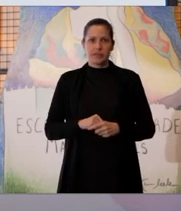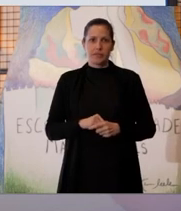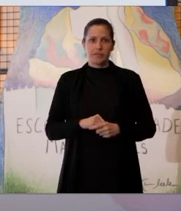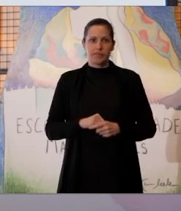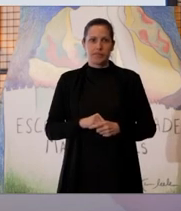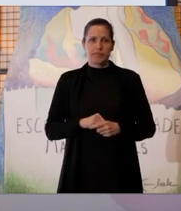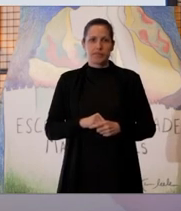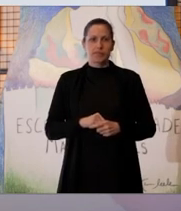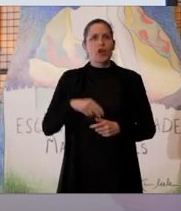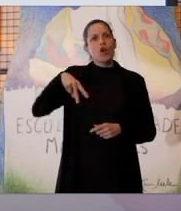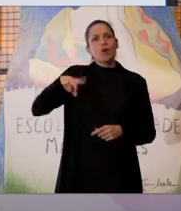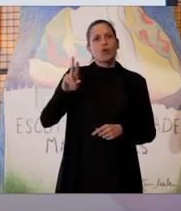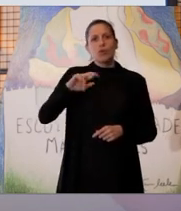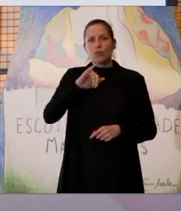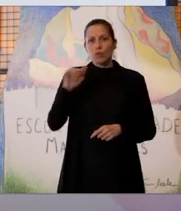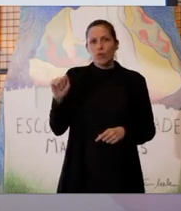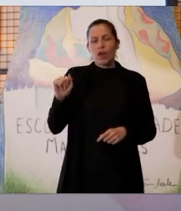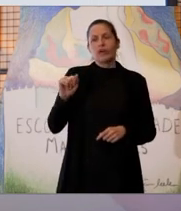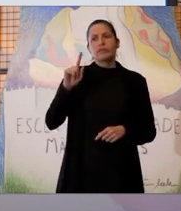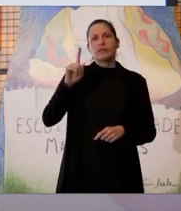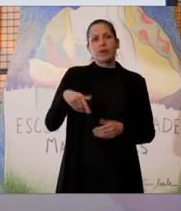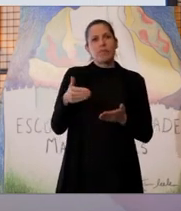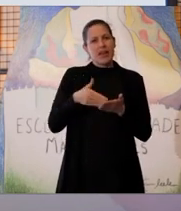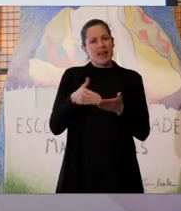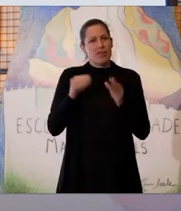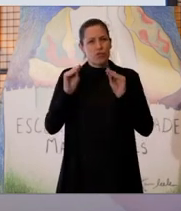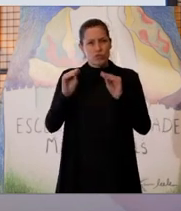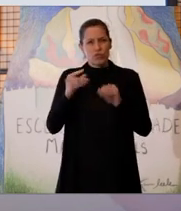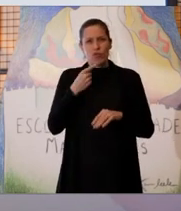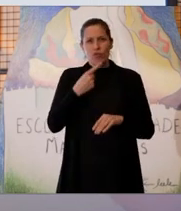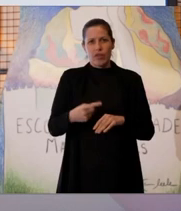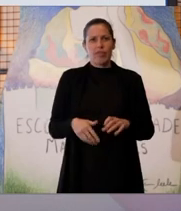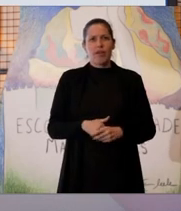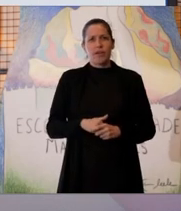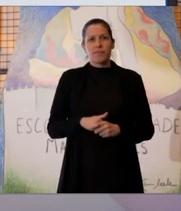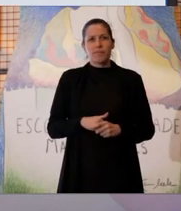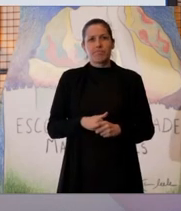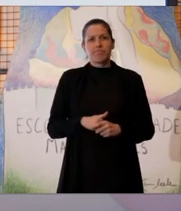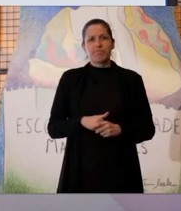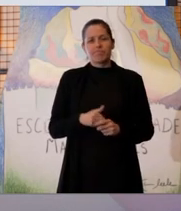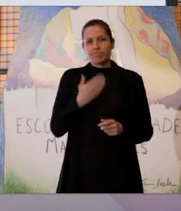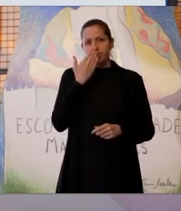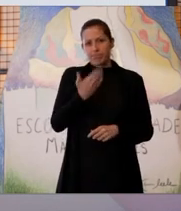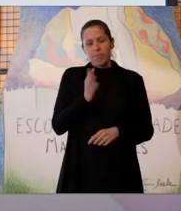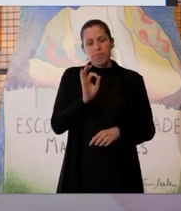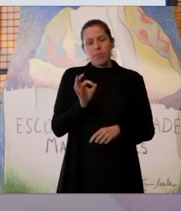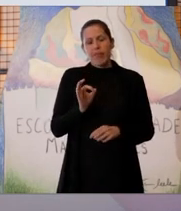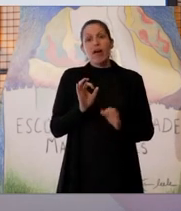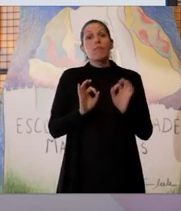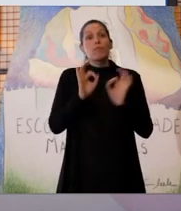Varela en feminismo para principiantes ya ya hace unos años y a mí me parece muy muy acertada Y es que la cuota